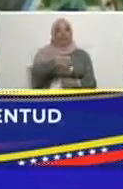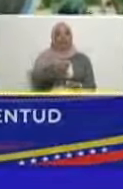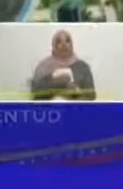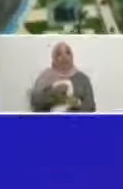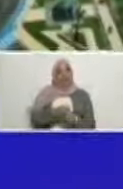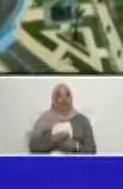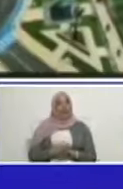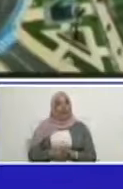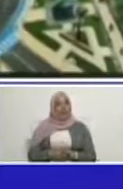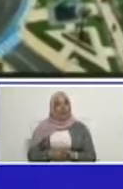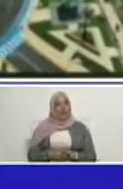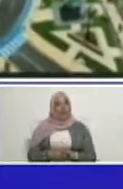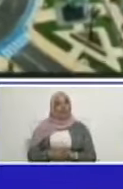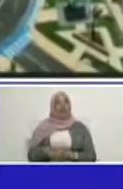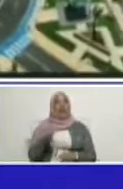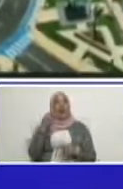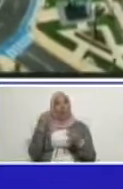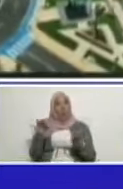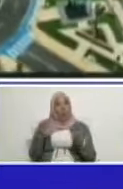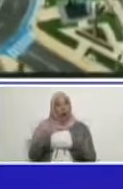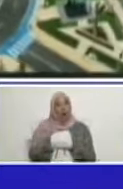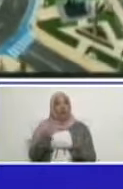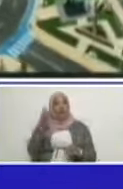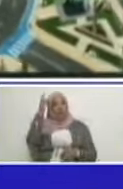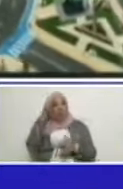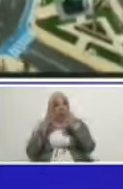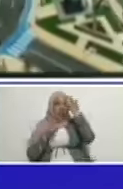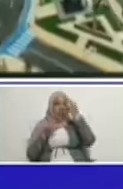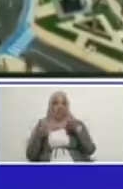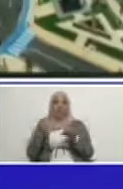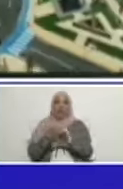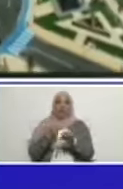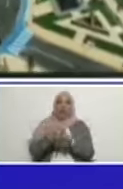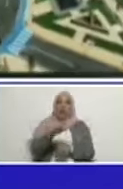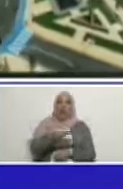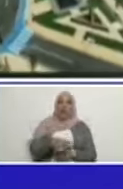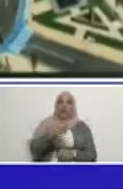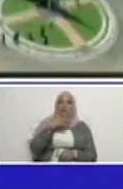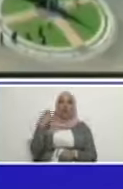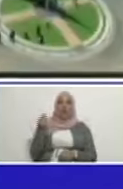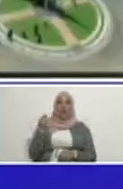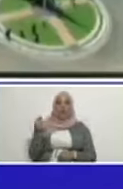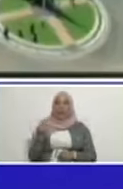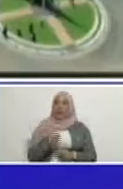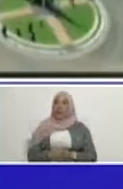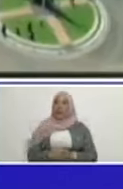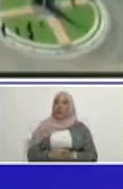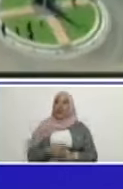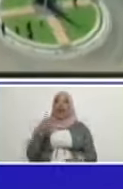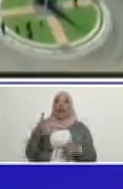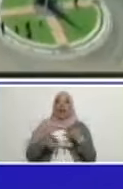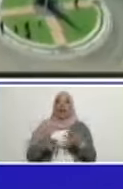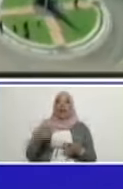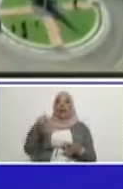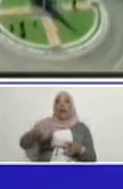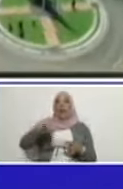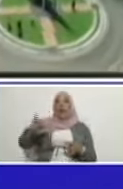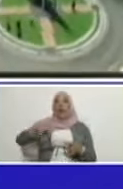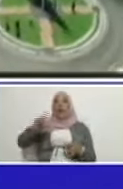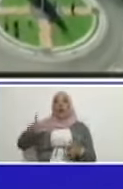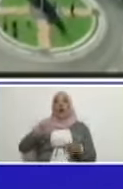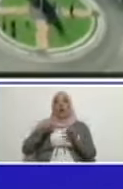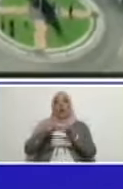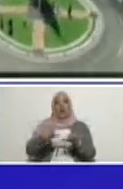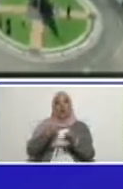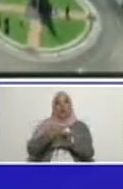universitario, académico, Hugo Chávez, la primera zona juventud esta. Pero de aquí a julio